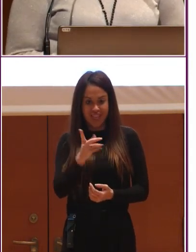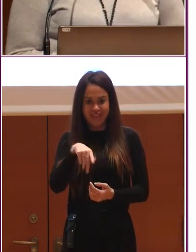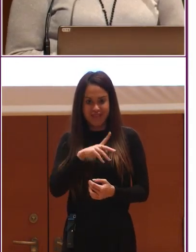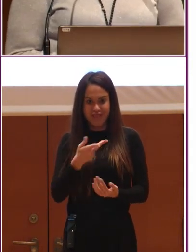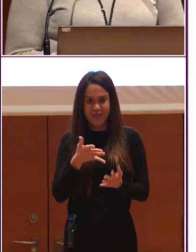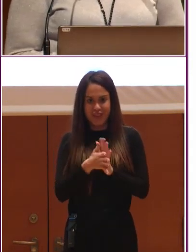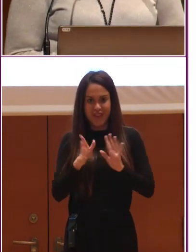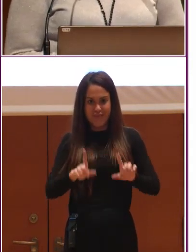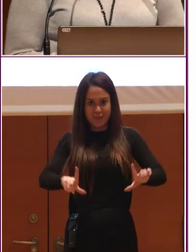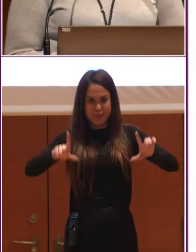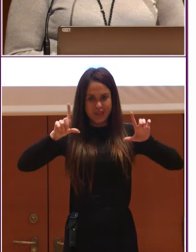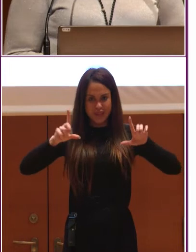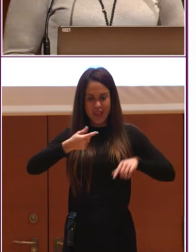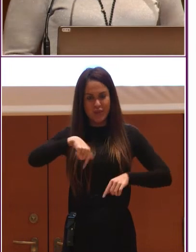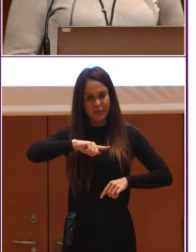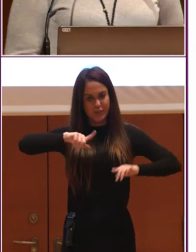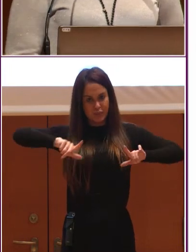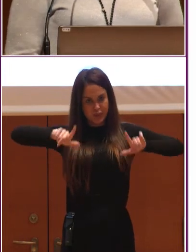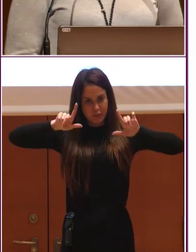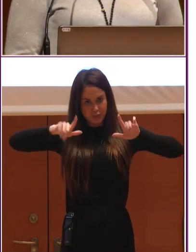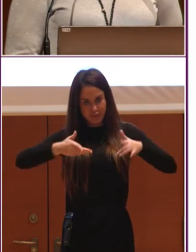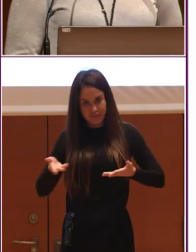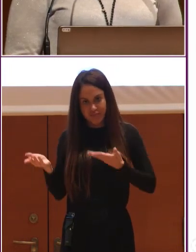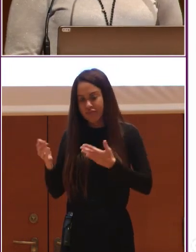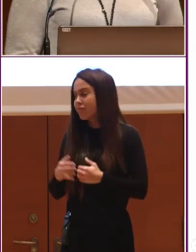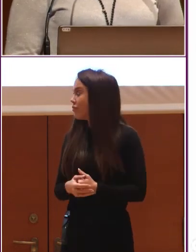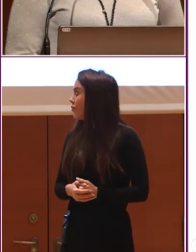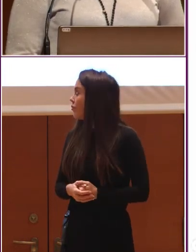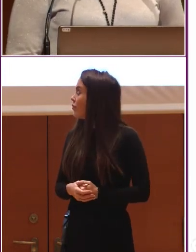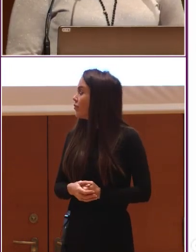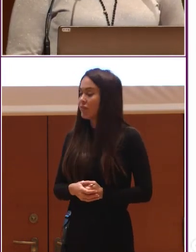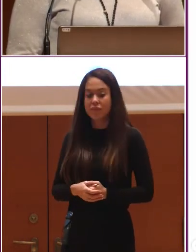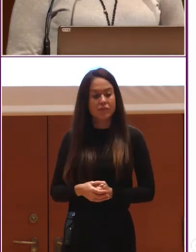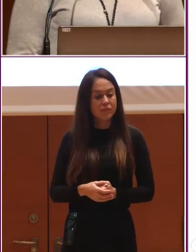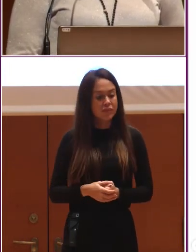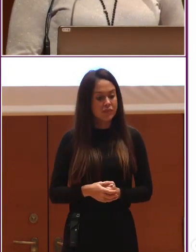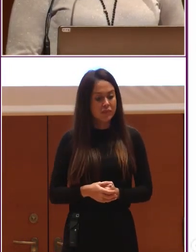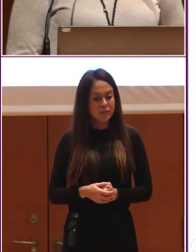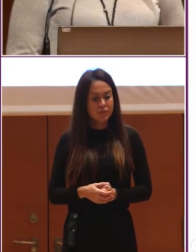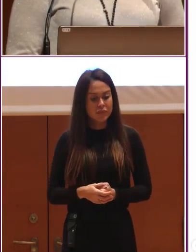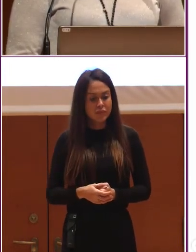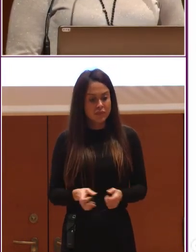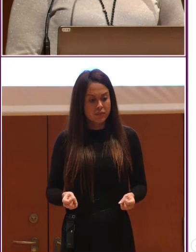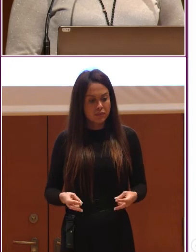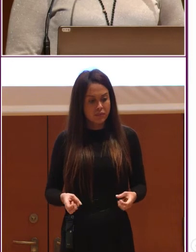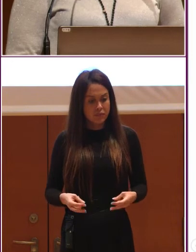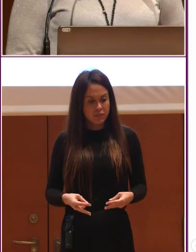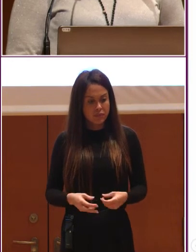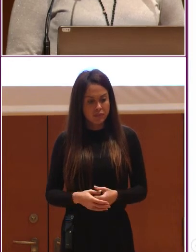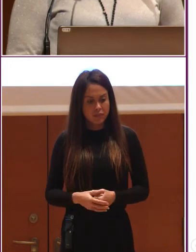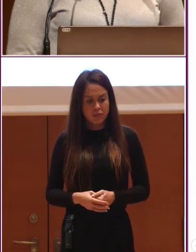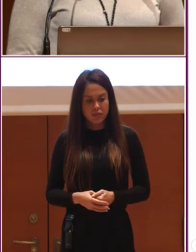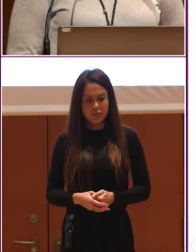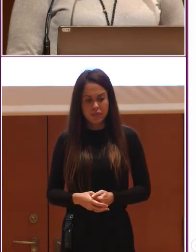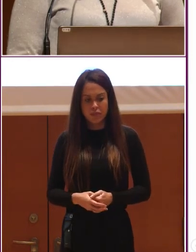porque creo que escucharlas también es un valor importante porque son ellas las protagonistas nuestras protagonistas